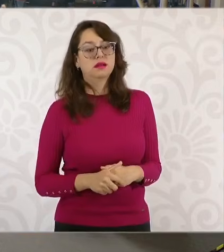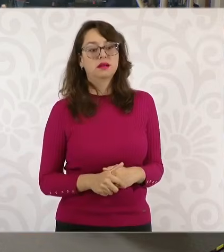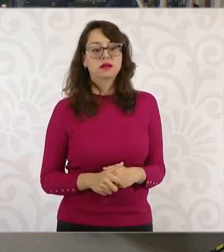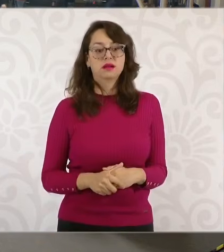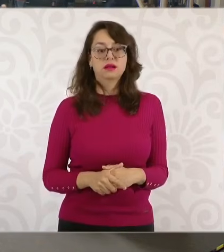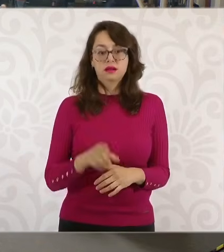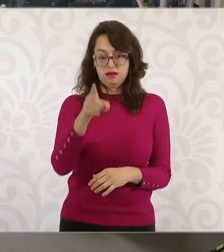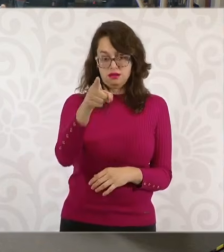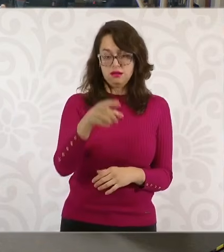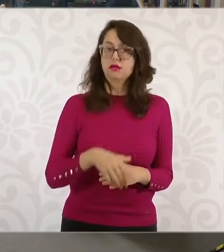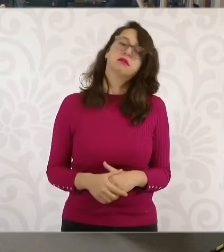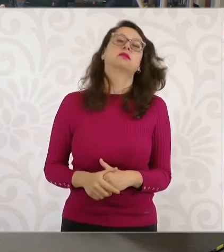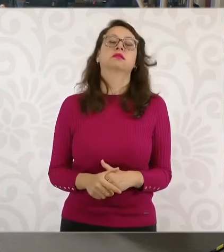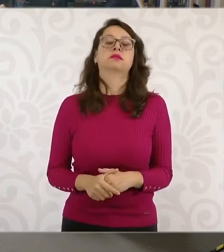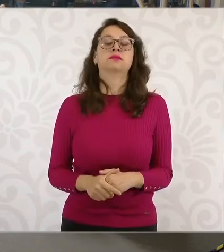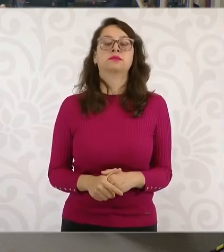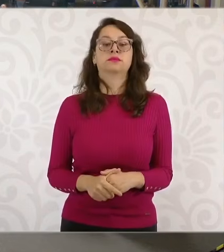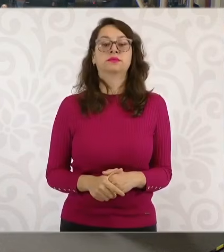vamos acá.